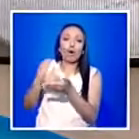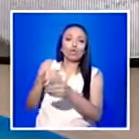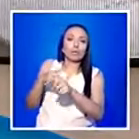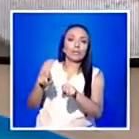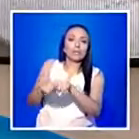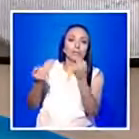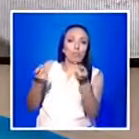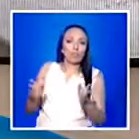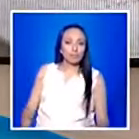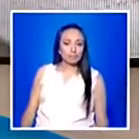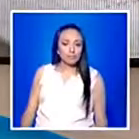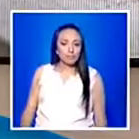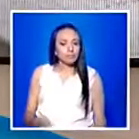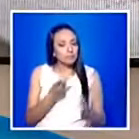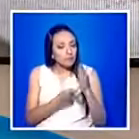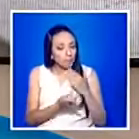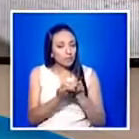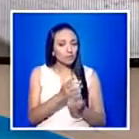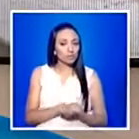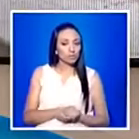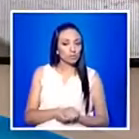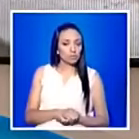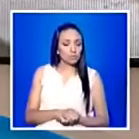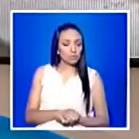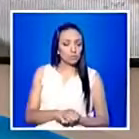¿No fue suficiente? Alex, cuéntanos.